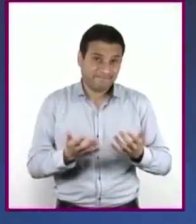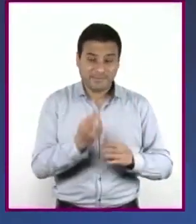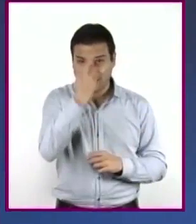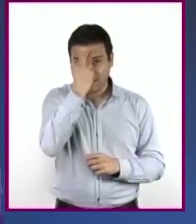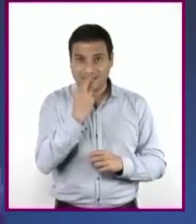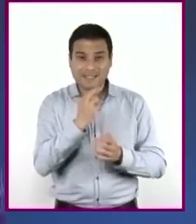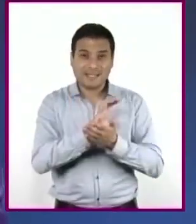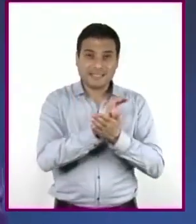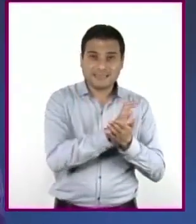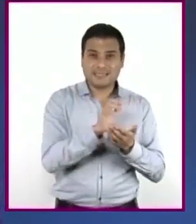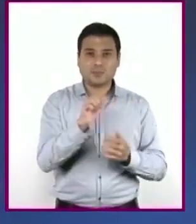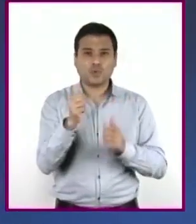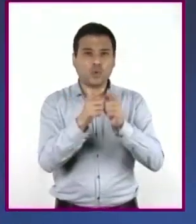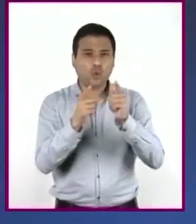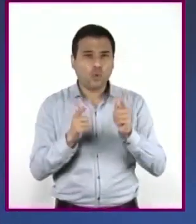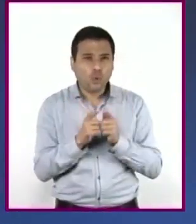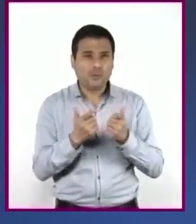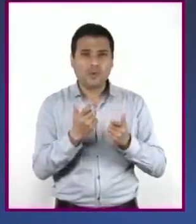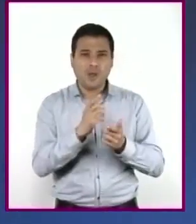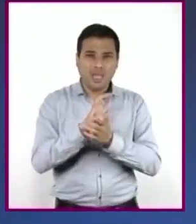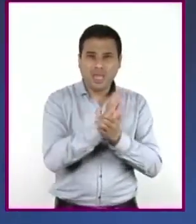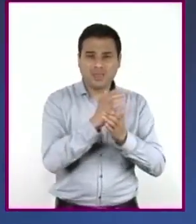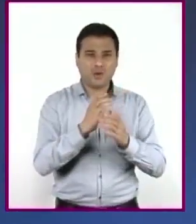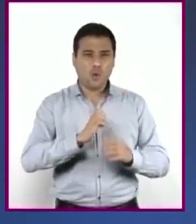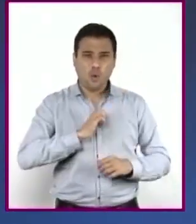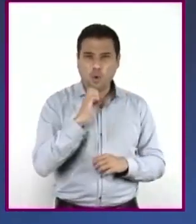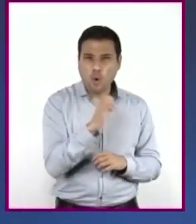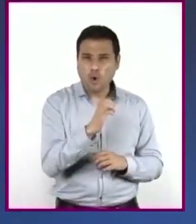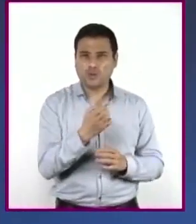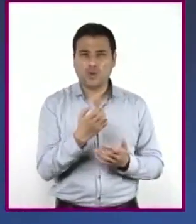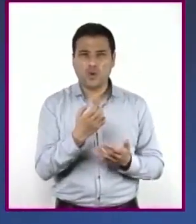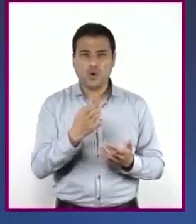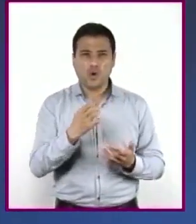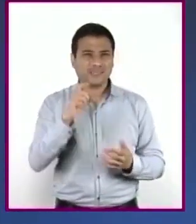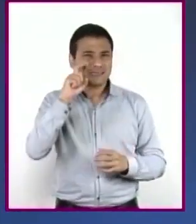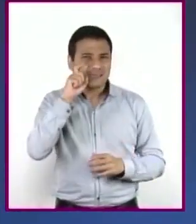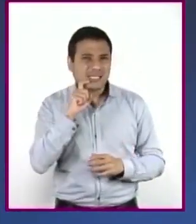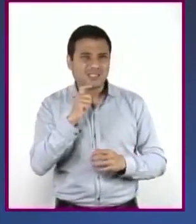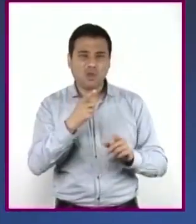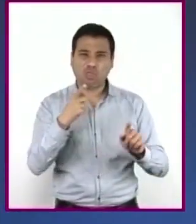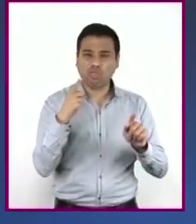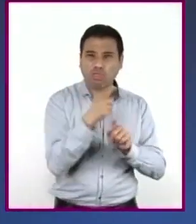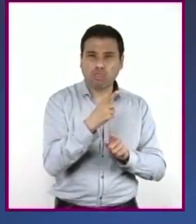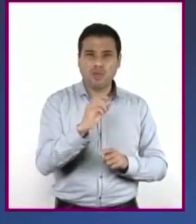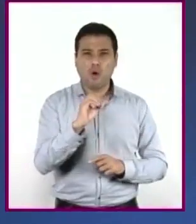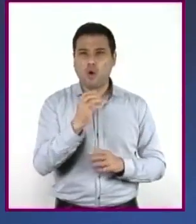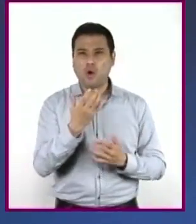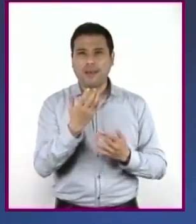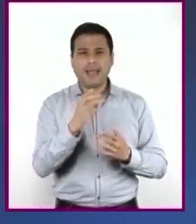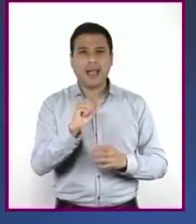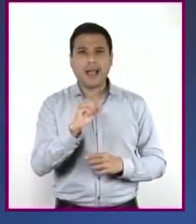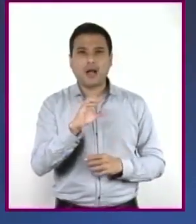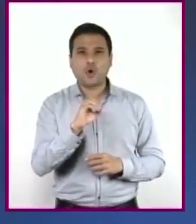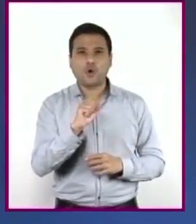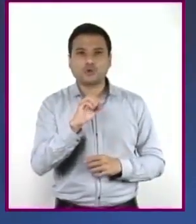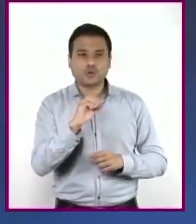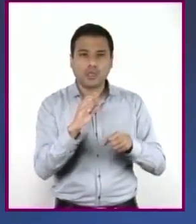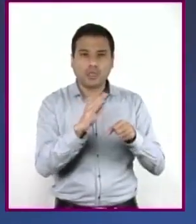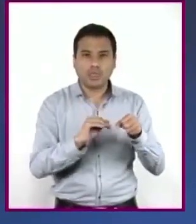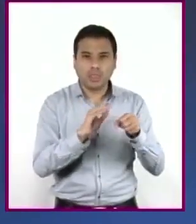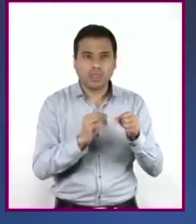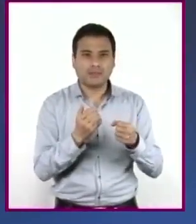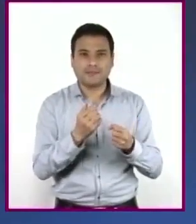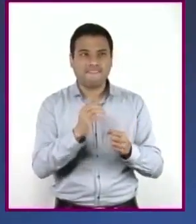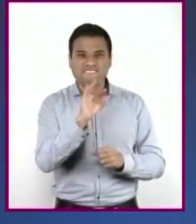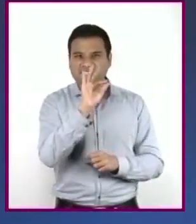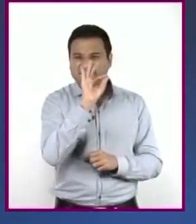Precisamente, el racismo, la xenofobia y cualquier discurso de odio, la conducta sexual agresiva, las múltiples formas de acoso,